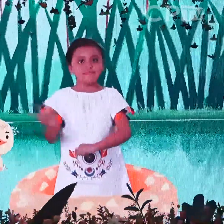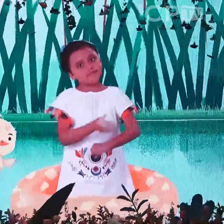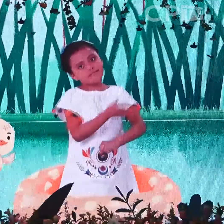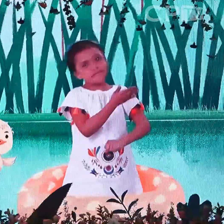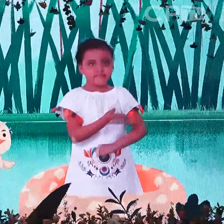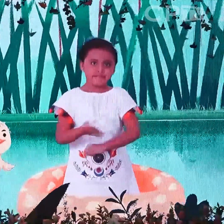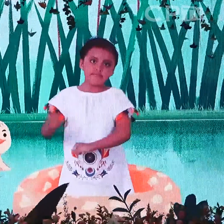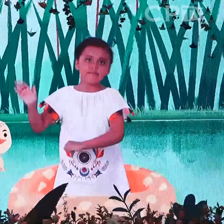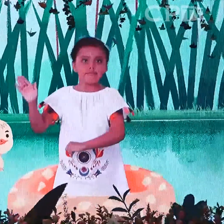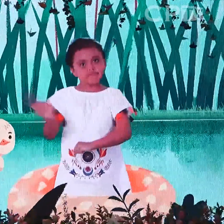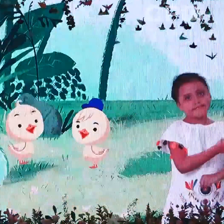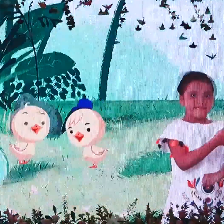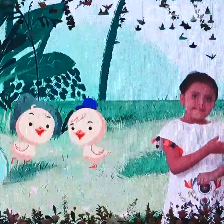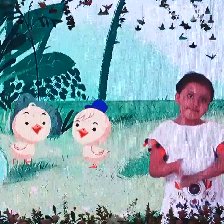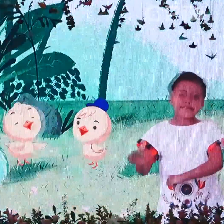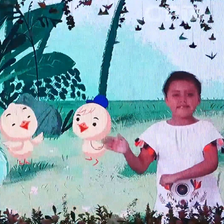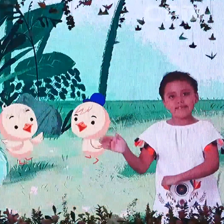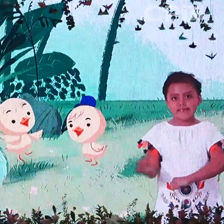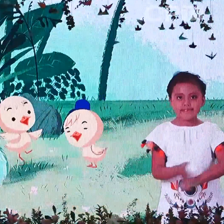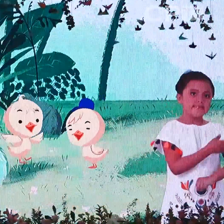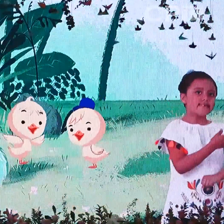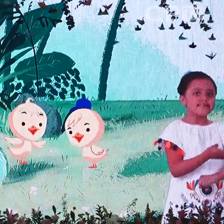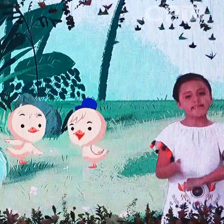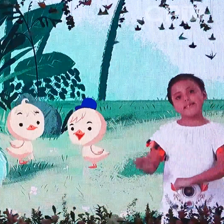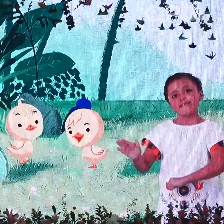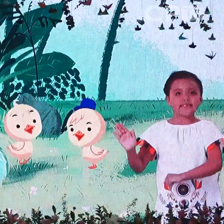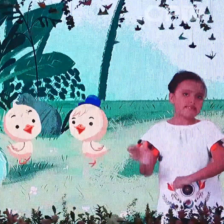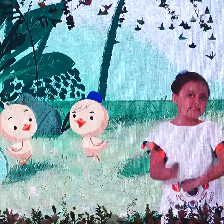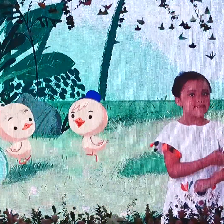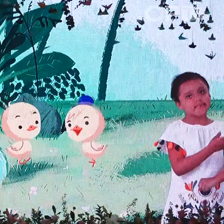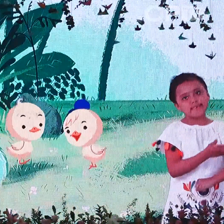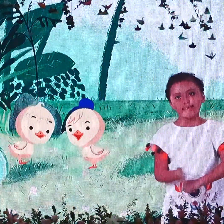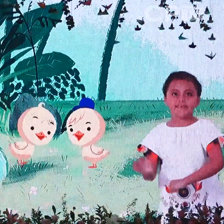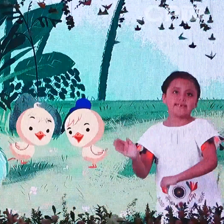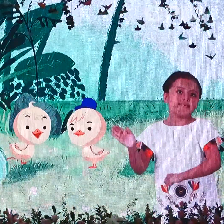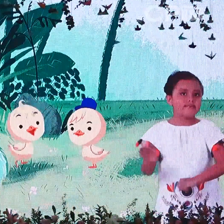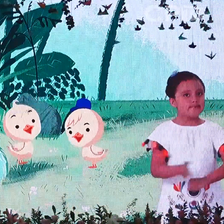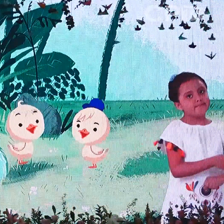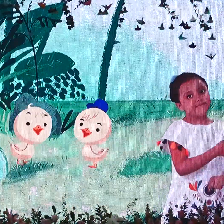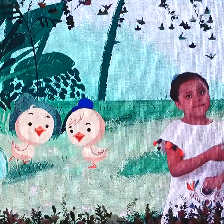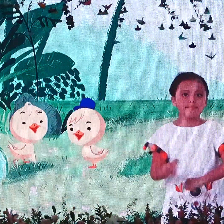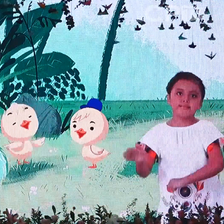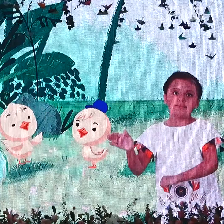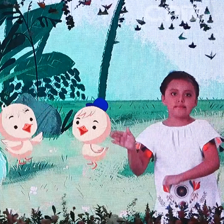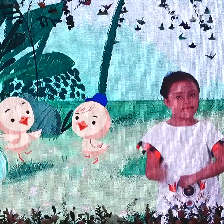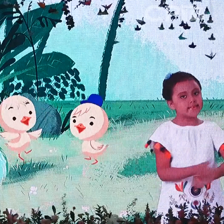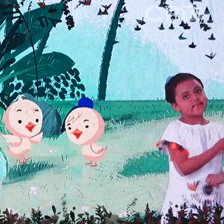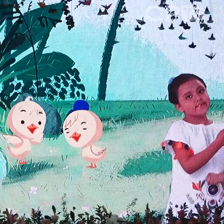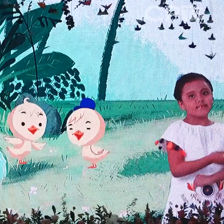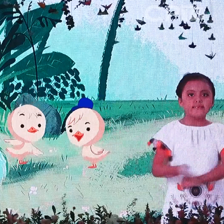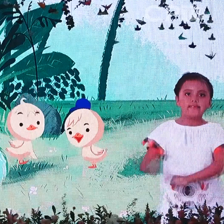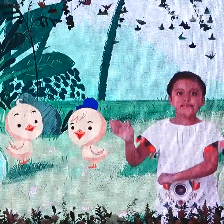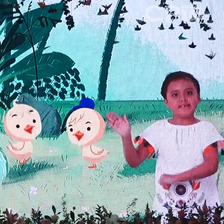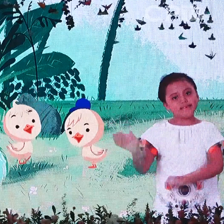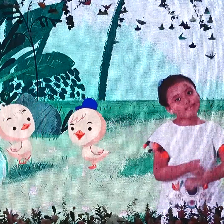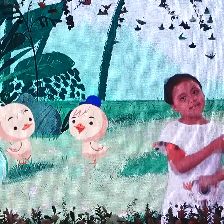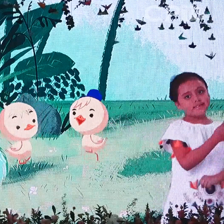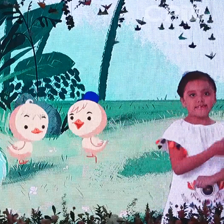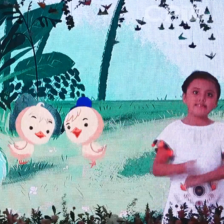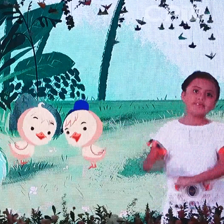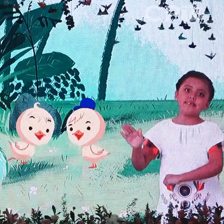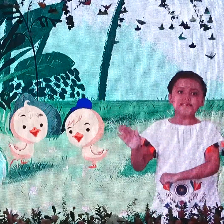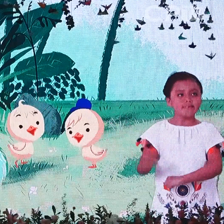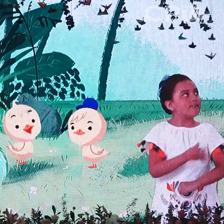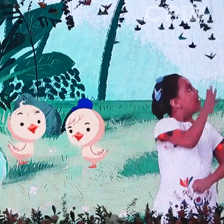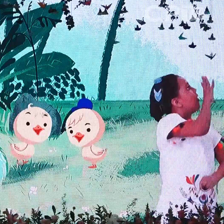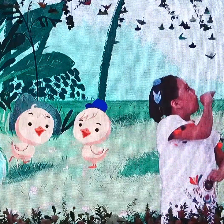esa autonomía ha servido para que la cuarentena, la pandemia y todas sus consecuencias no les